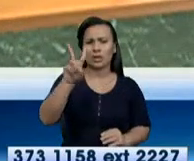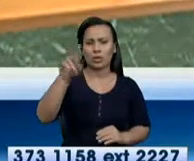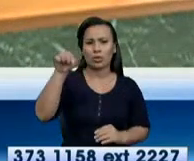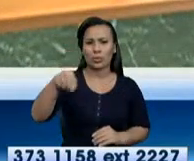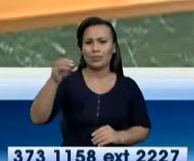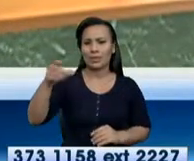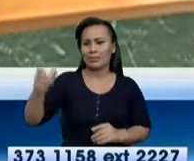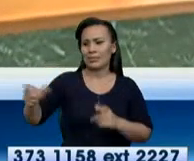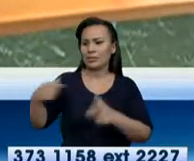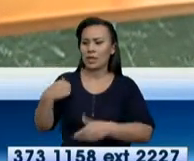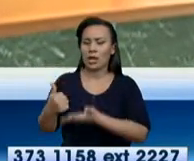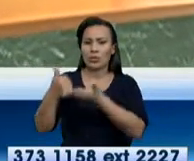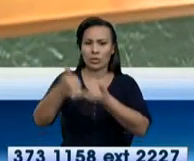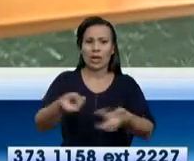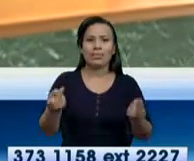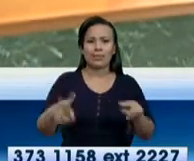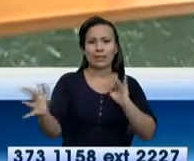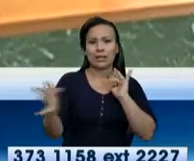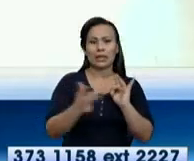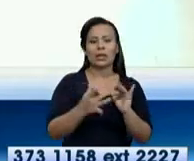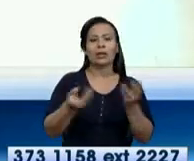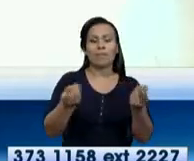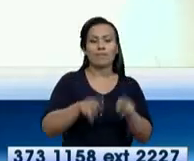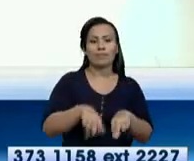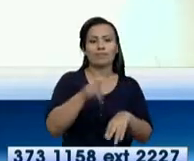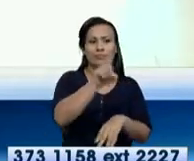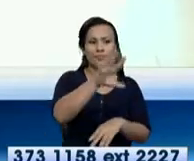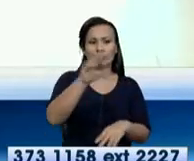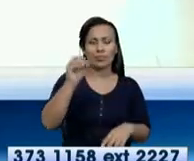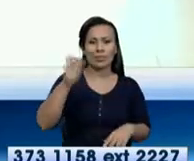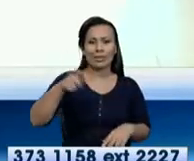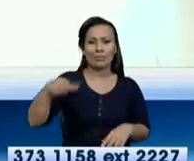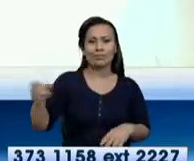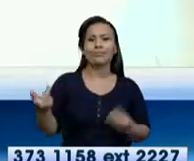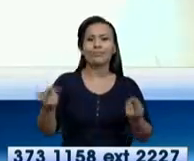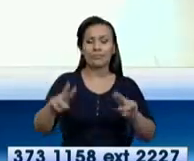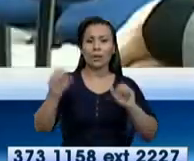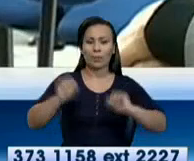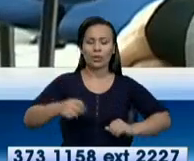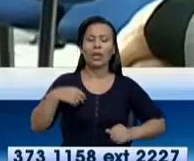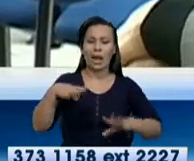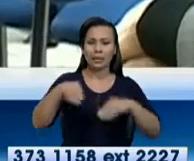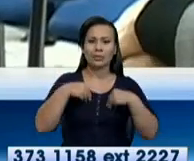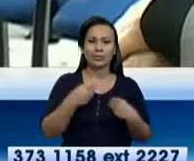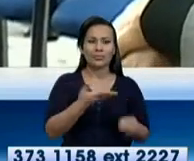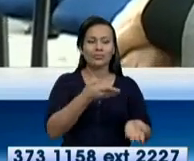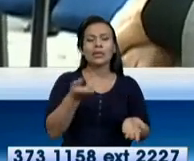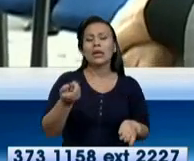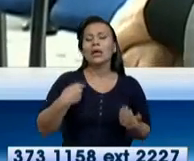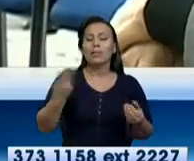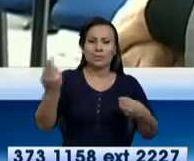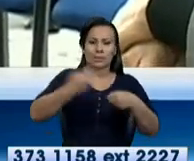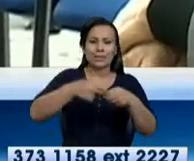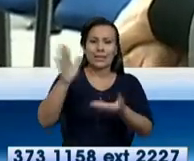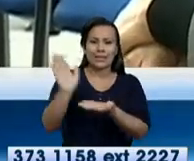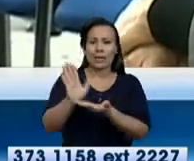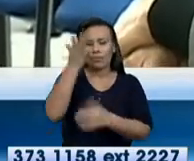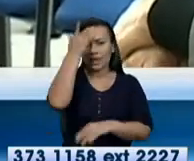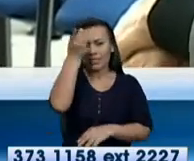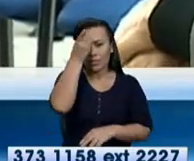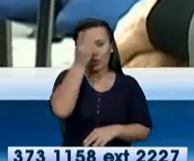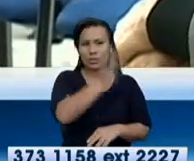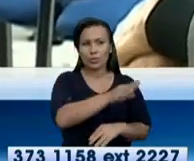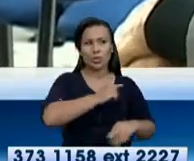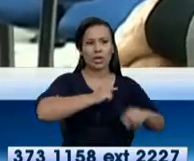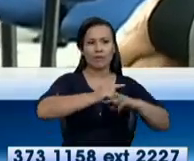beneficiados directos y más de 350 mil afiliados, quienes podrán acceder nuevamente a los servicios del IES, que por la mora de sus